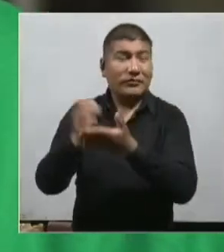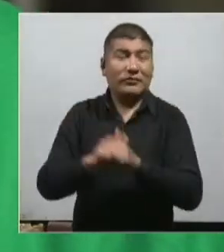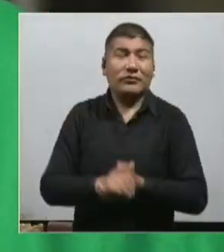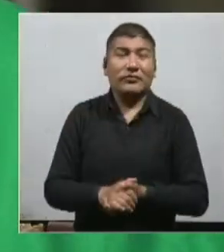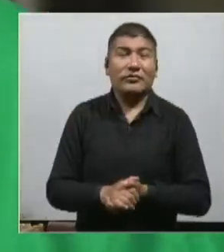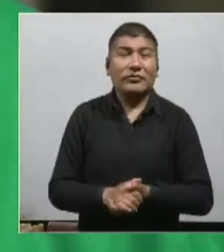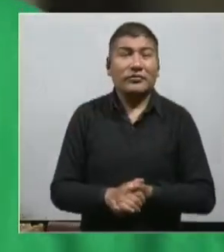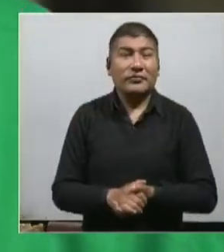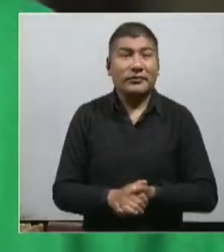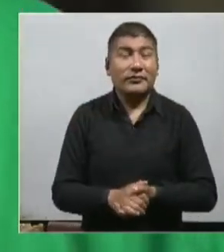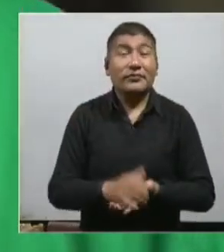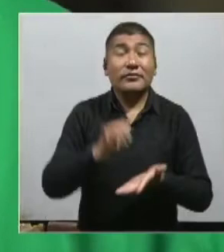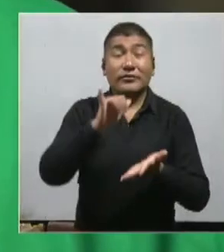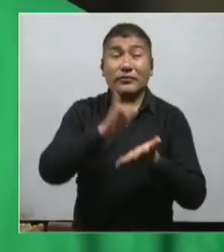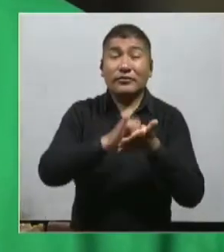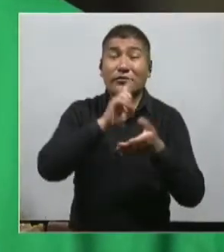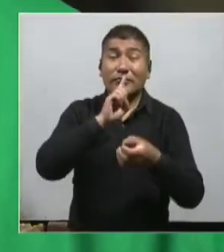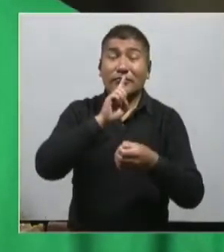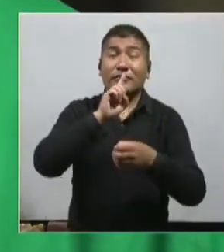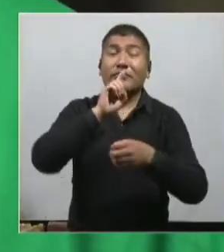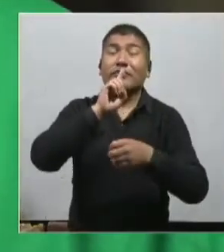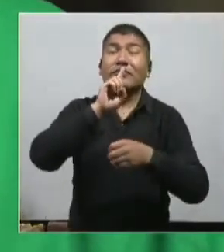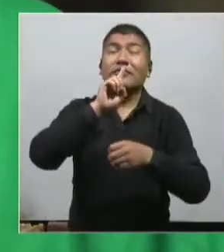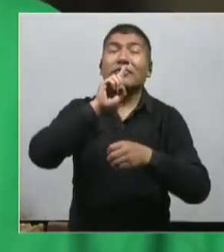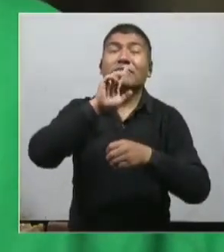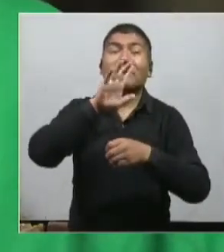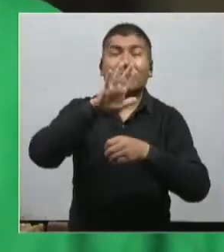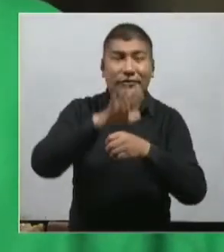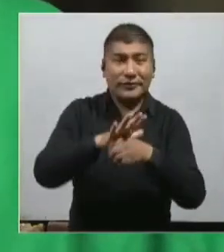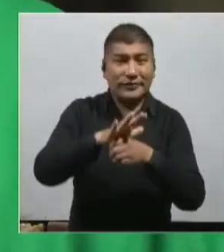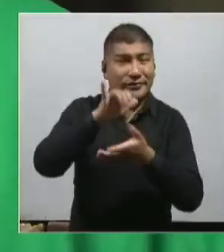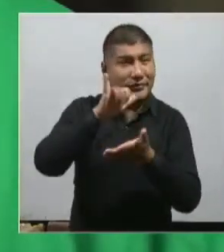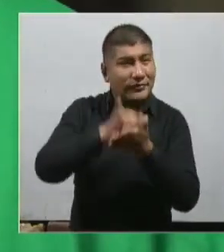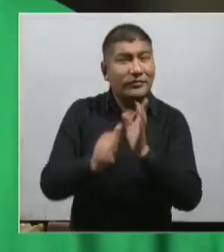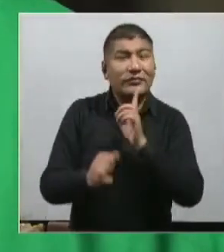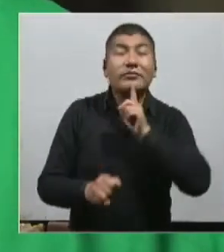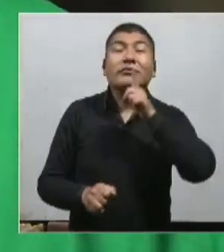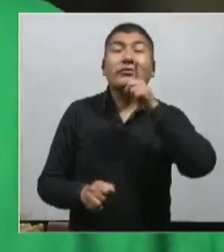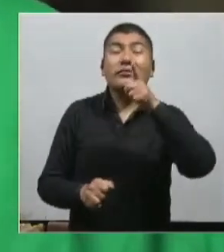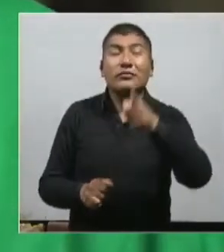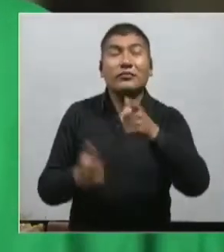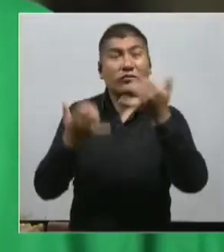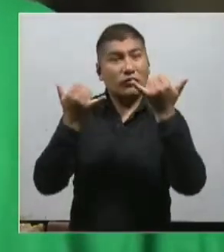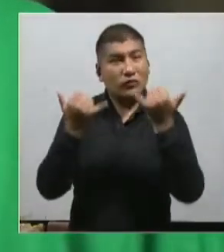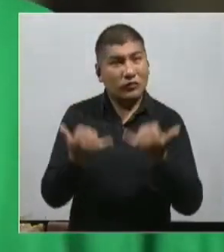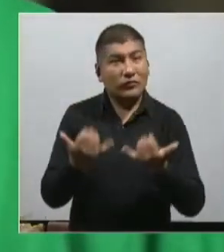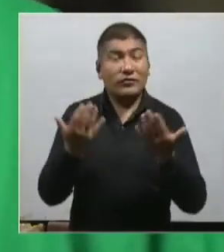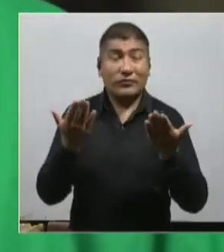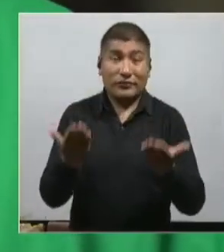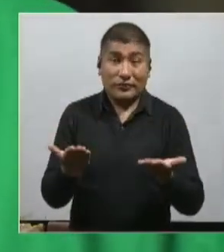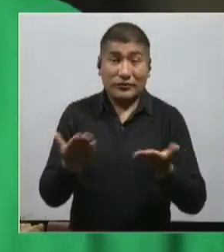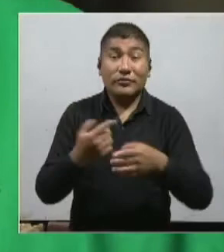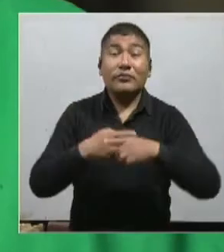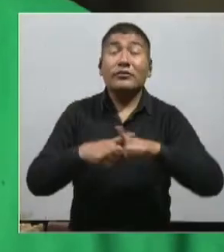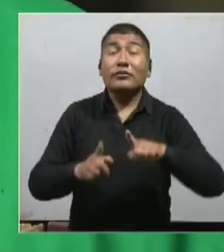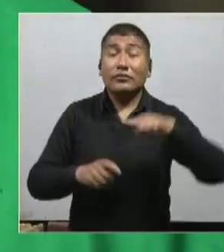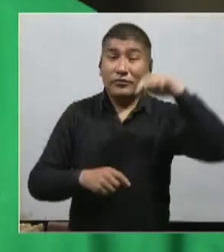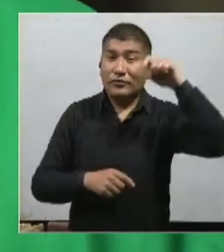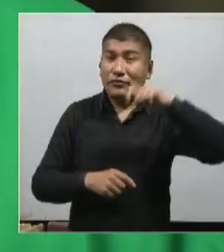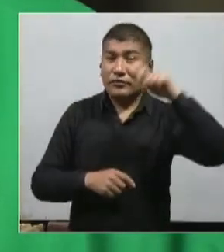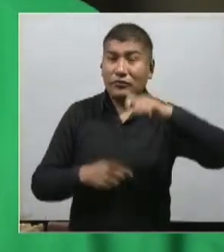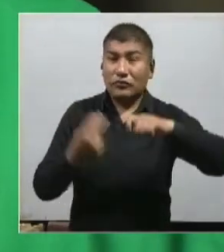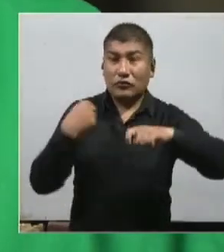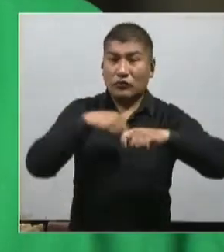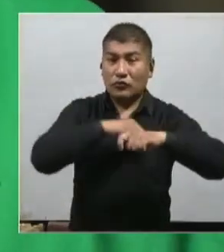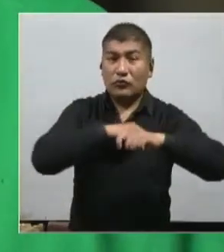Esa promesa y esa seguridad permanecen hoy pero es necesario que nosotros la